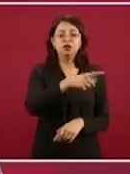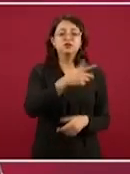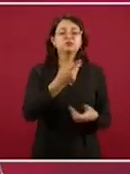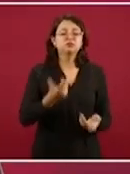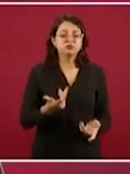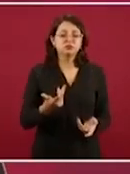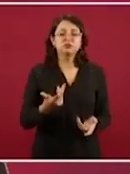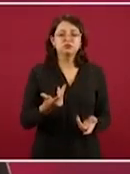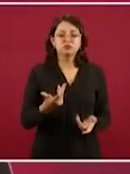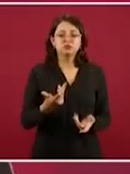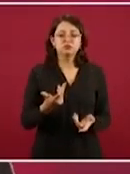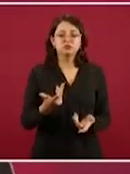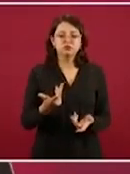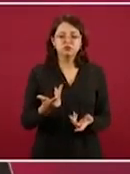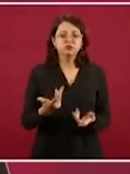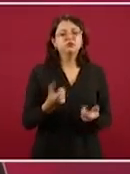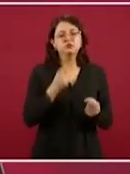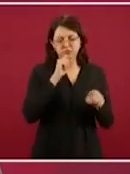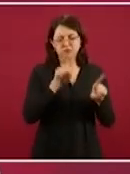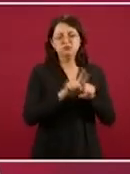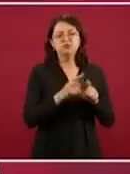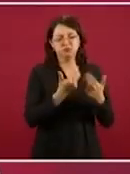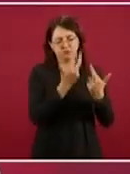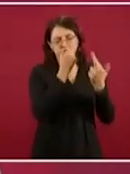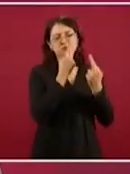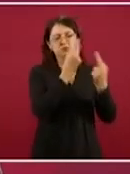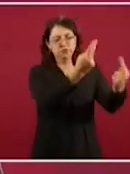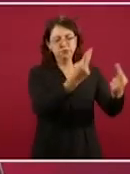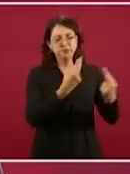actuaron con respeto hacia nosotros.